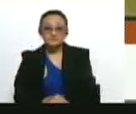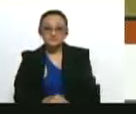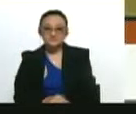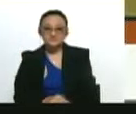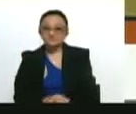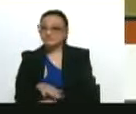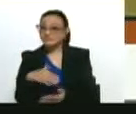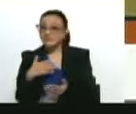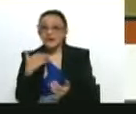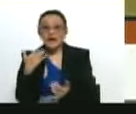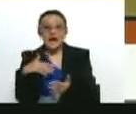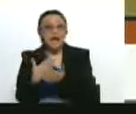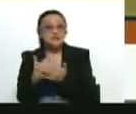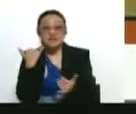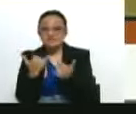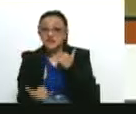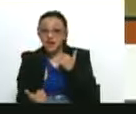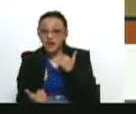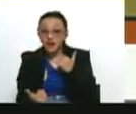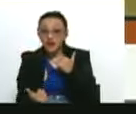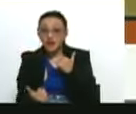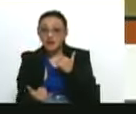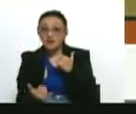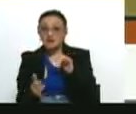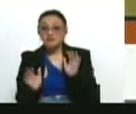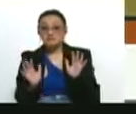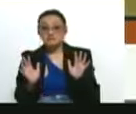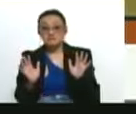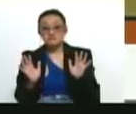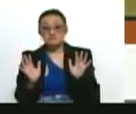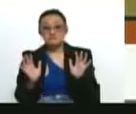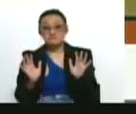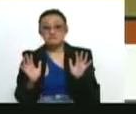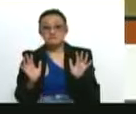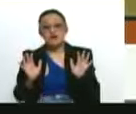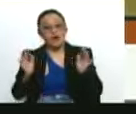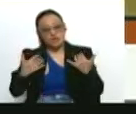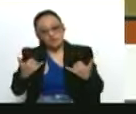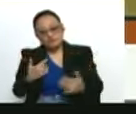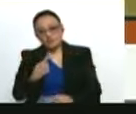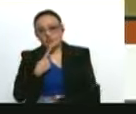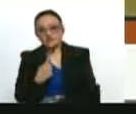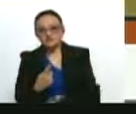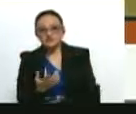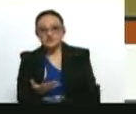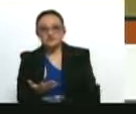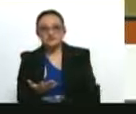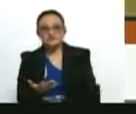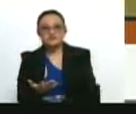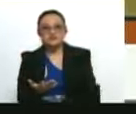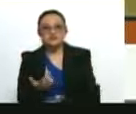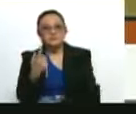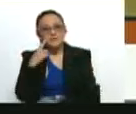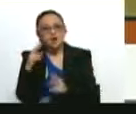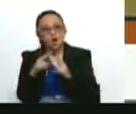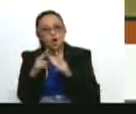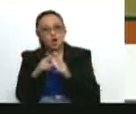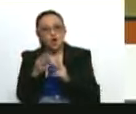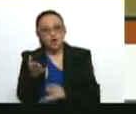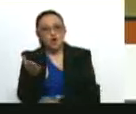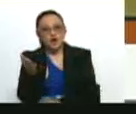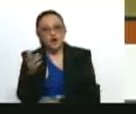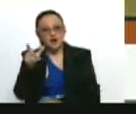Hasta el final, esto es para que, lo voy a decir, esto sí lo voy a decir, esto es para que conozcamos a